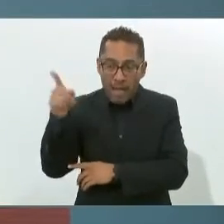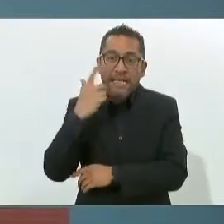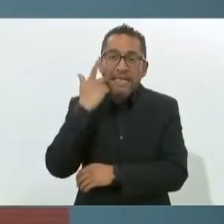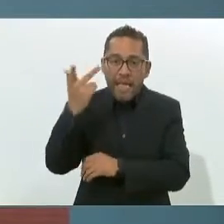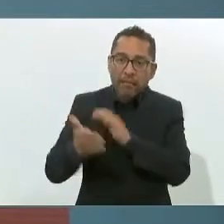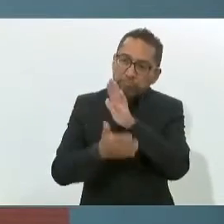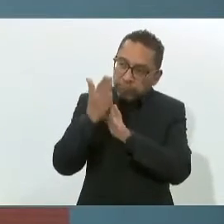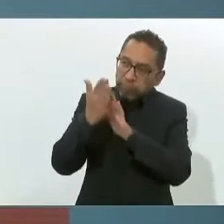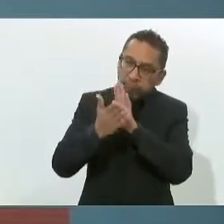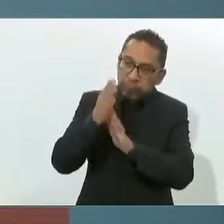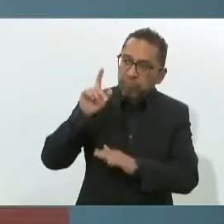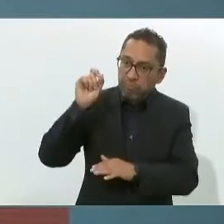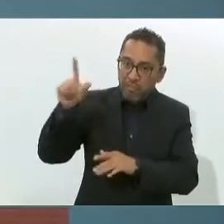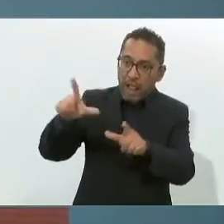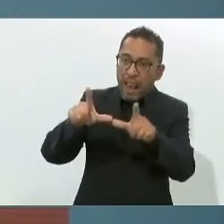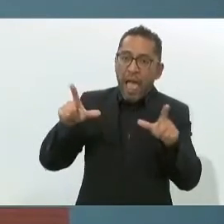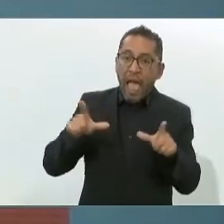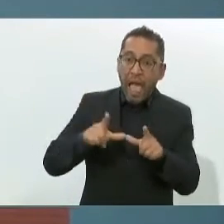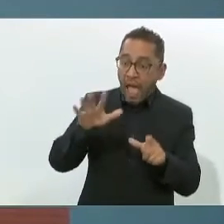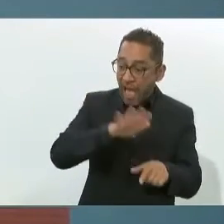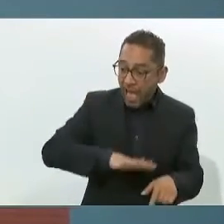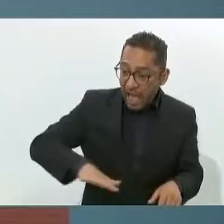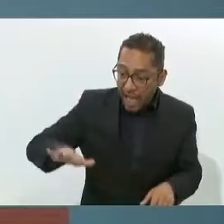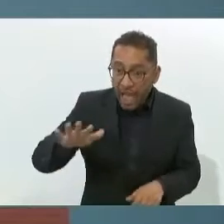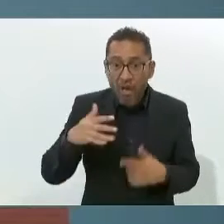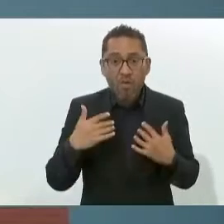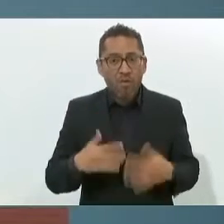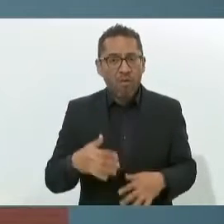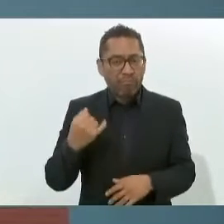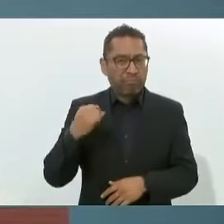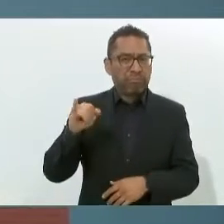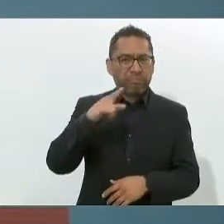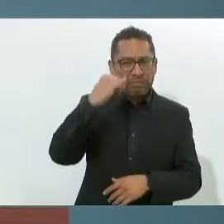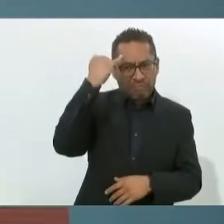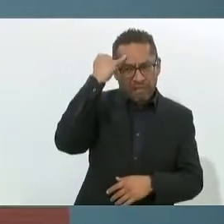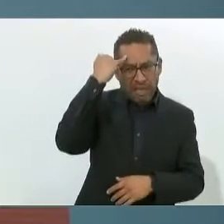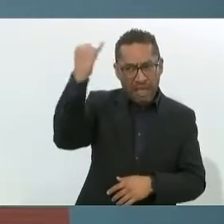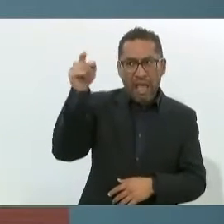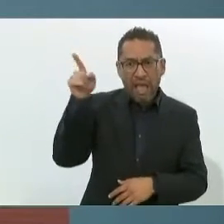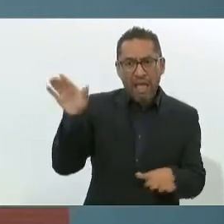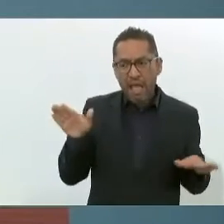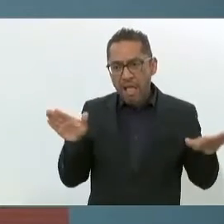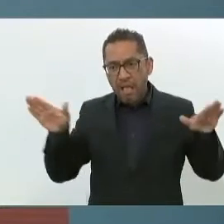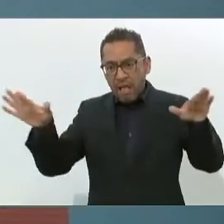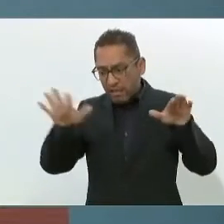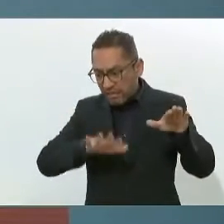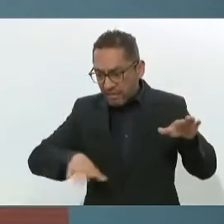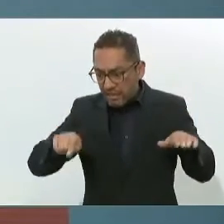en el lago de Texcoco. Imagínense hacer un aeropuerto en un lago.